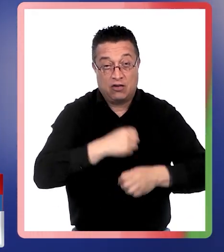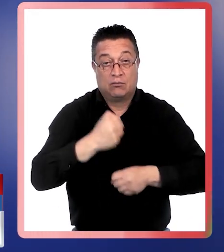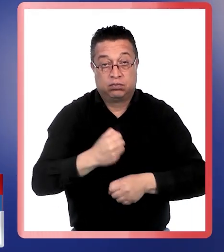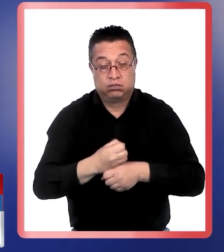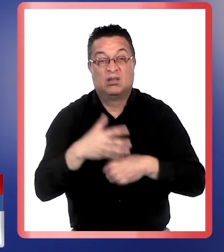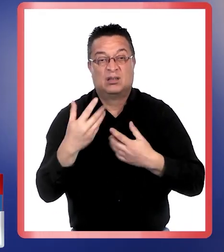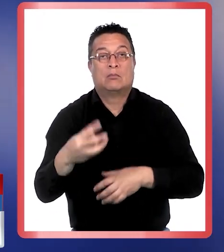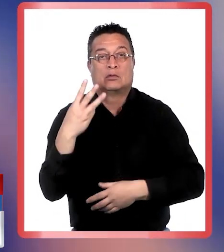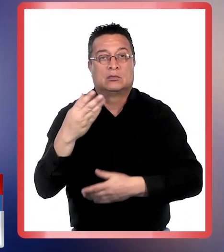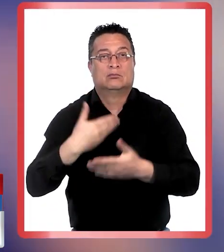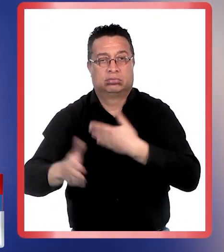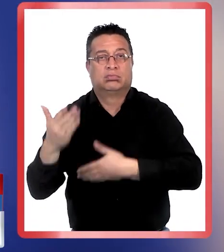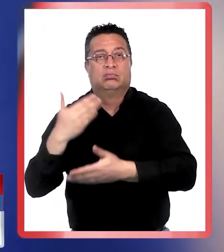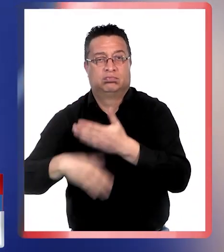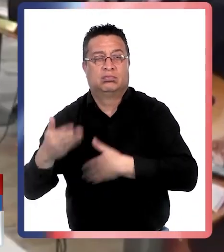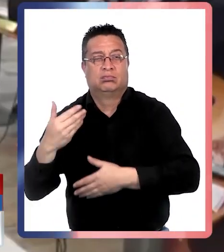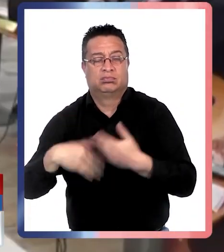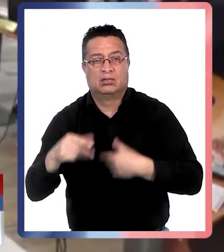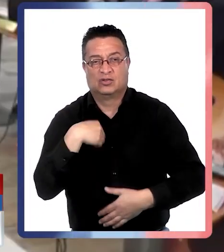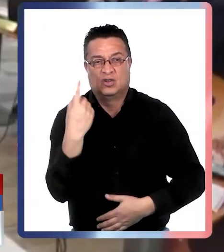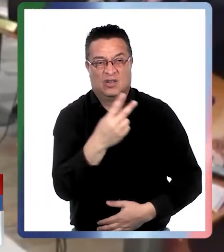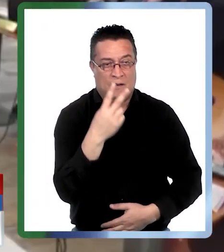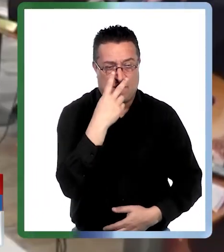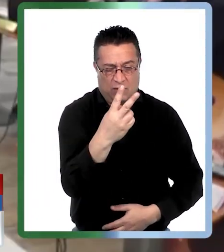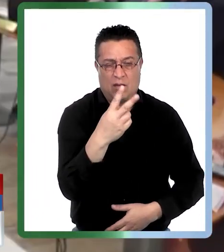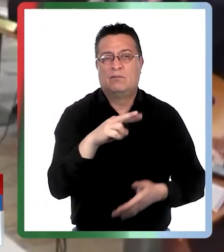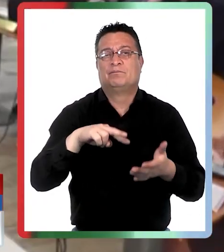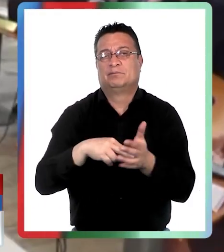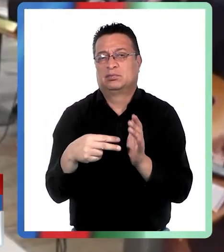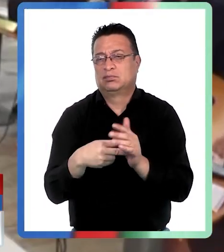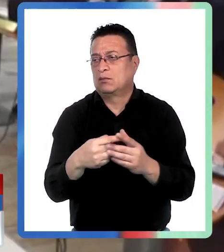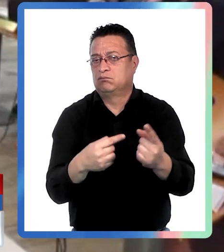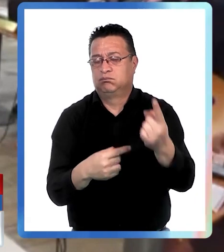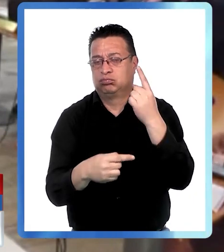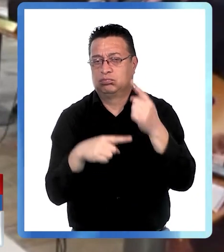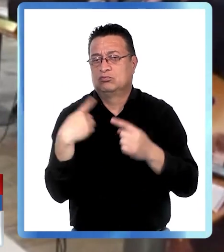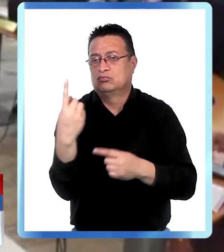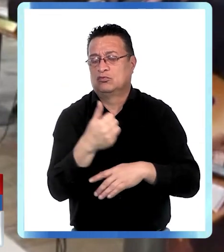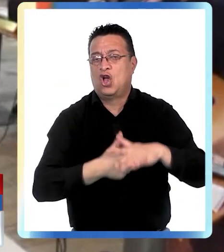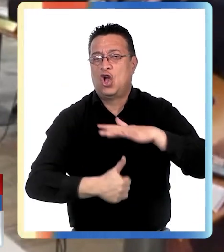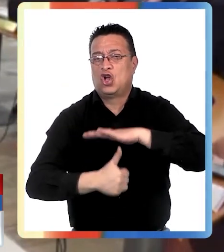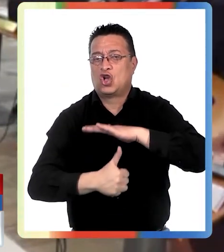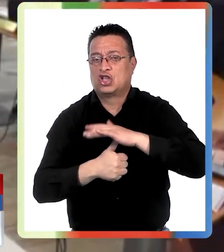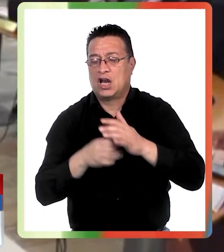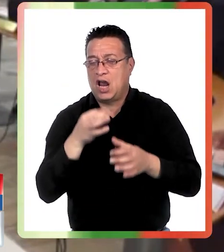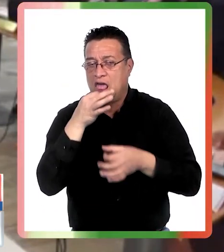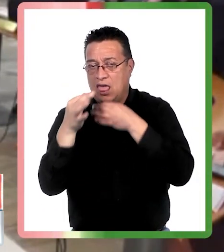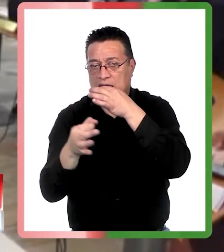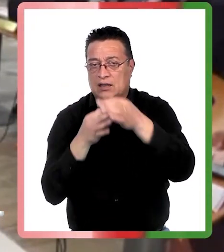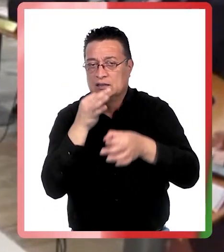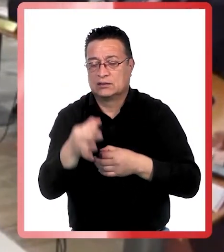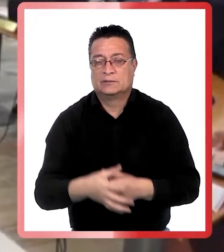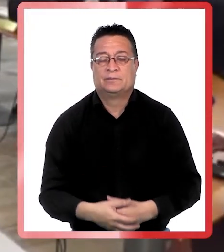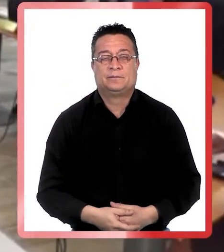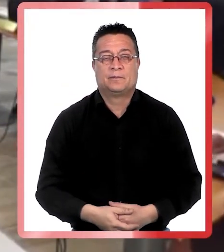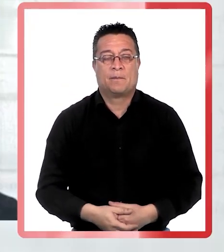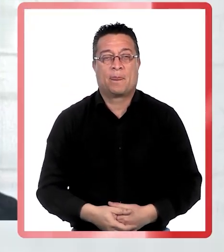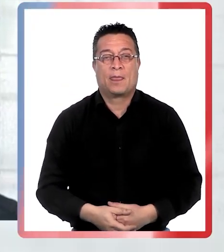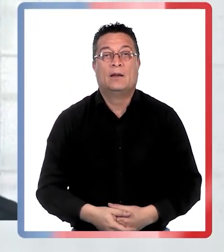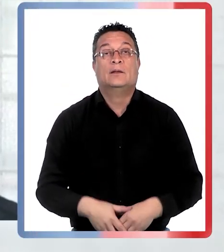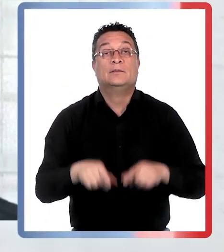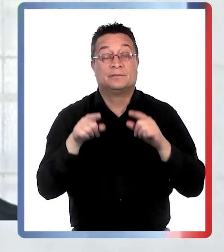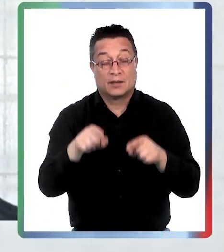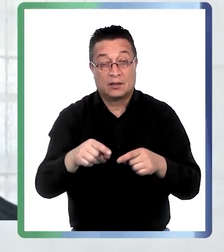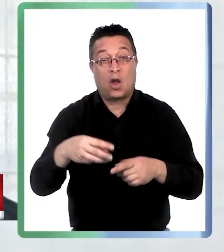años de gestión este nuevo cambio es visto como una crisis por parte de concejales de la comuna